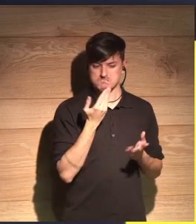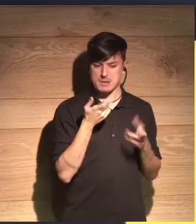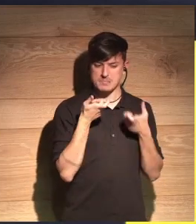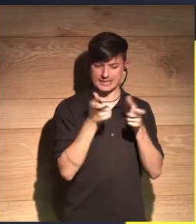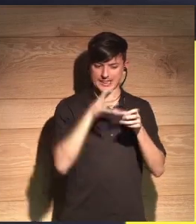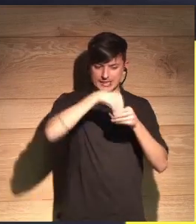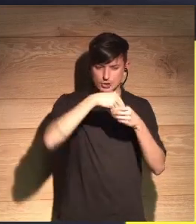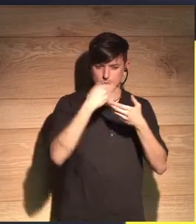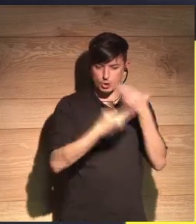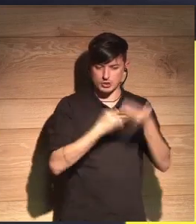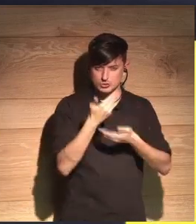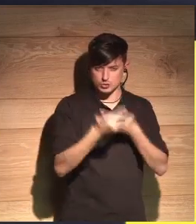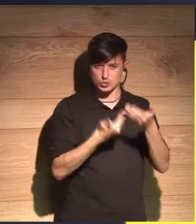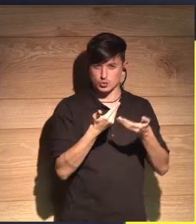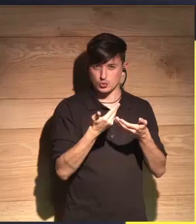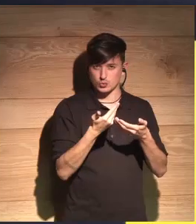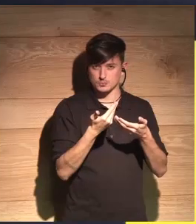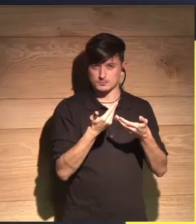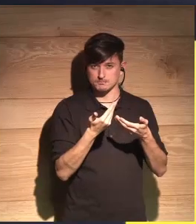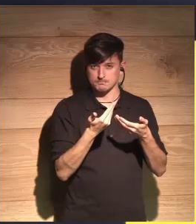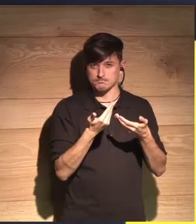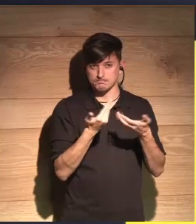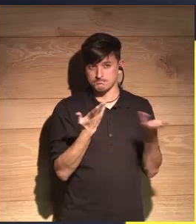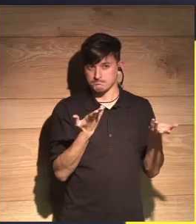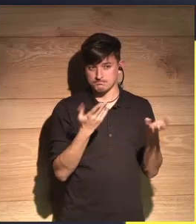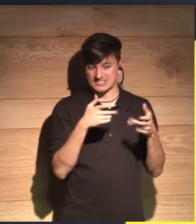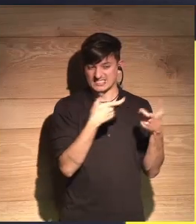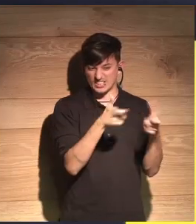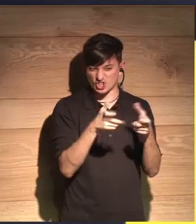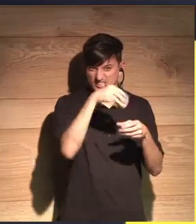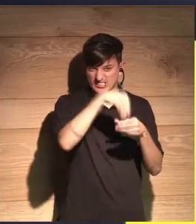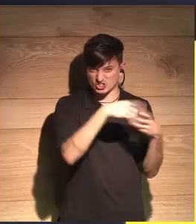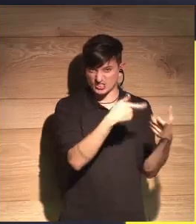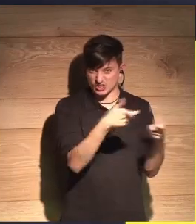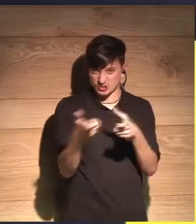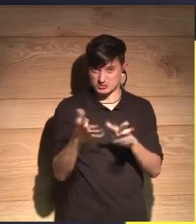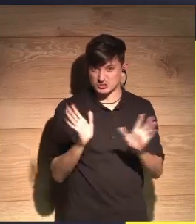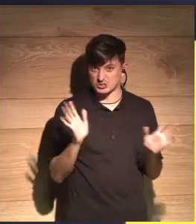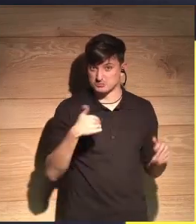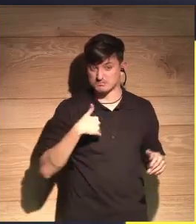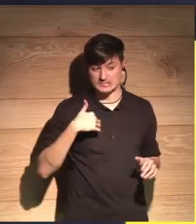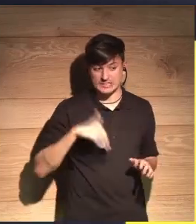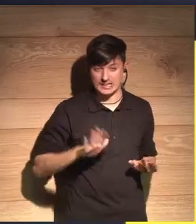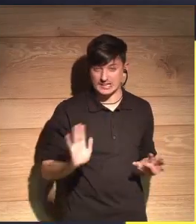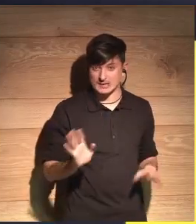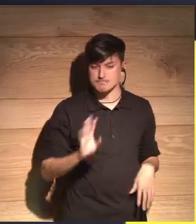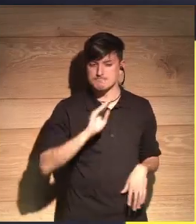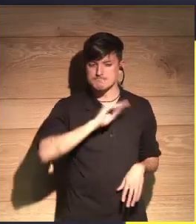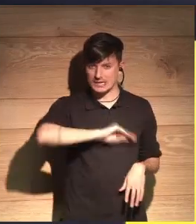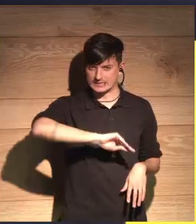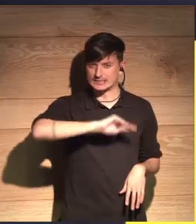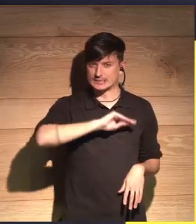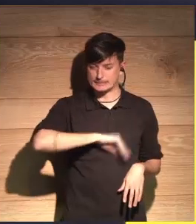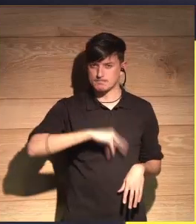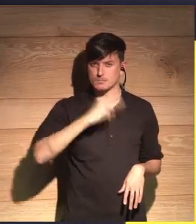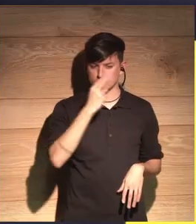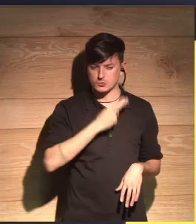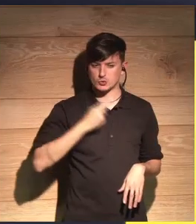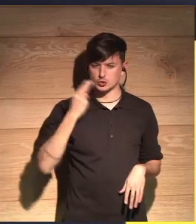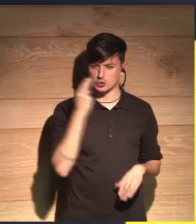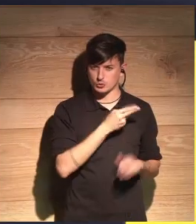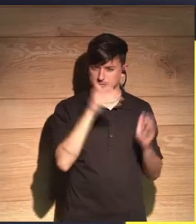de en estos sectores entonces ahí ya estoy bastante comprometida y